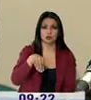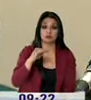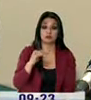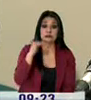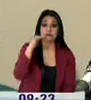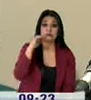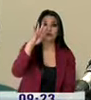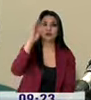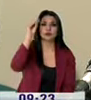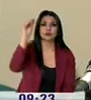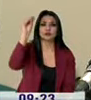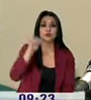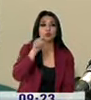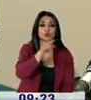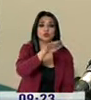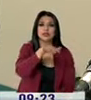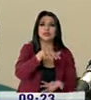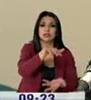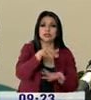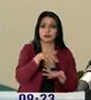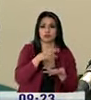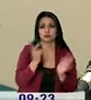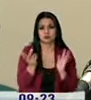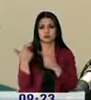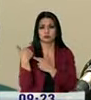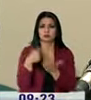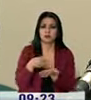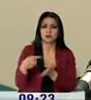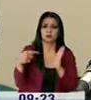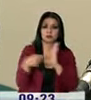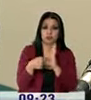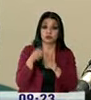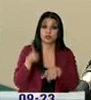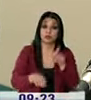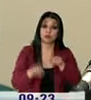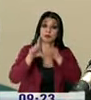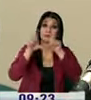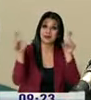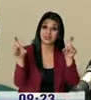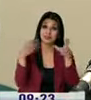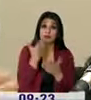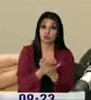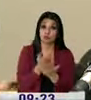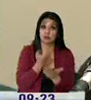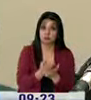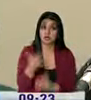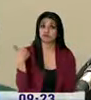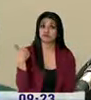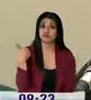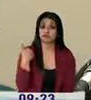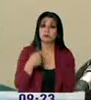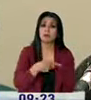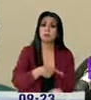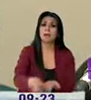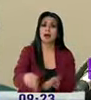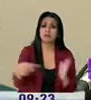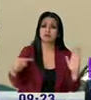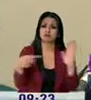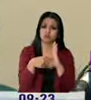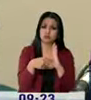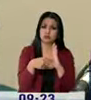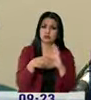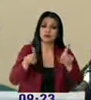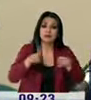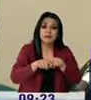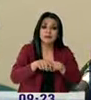al 4% de sus ingresos la responsabilidad fiscal, porque hay grupos económicos que sí tienen y sí pagan con